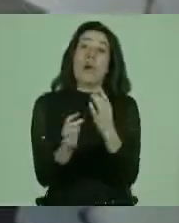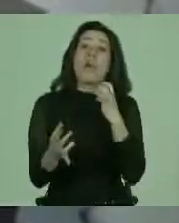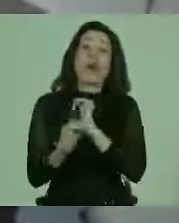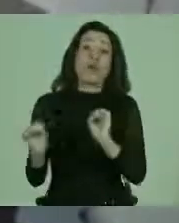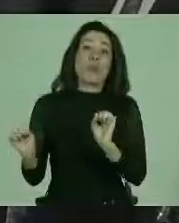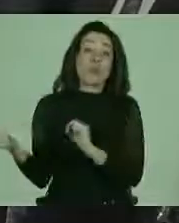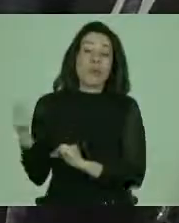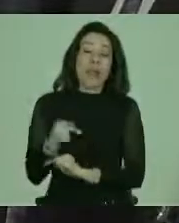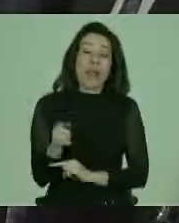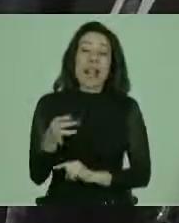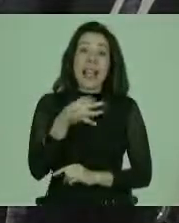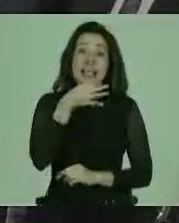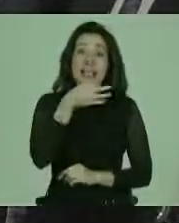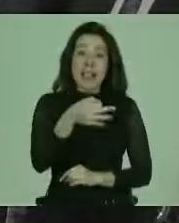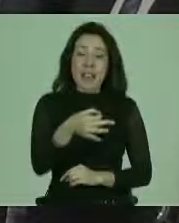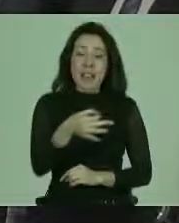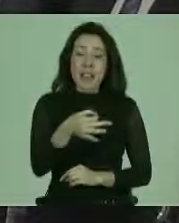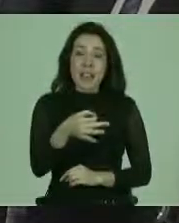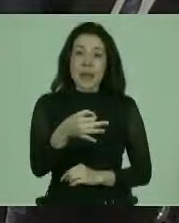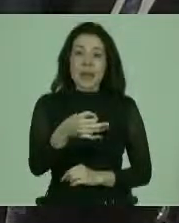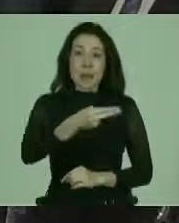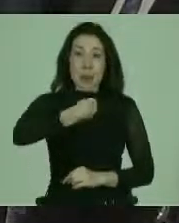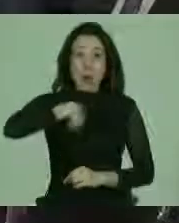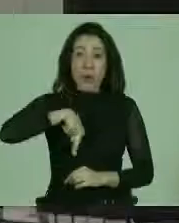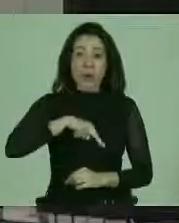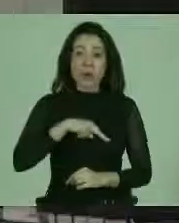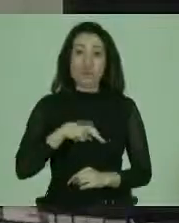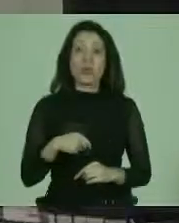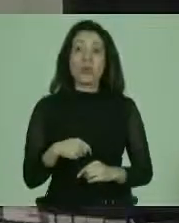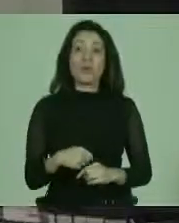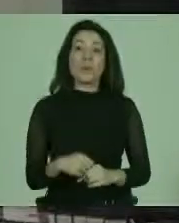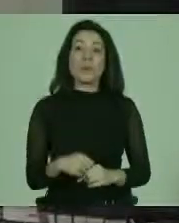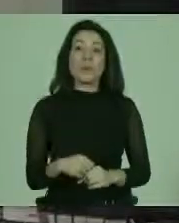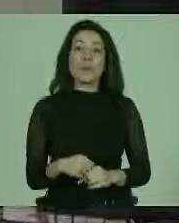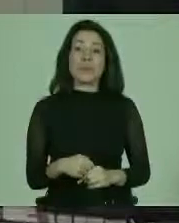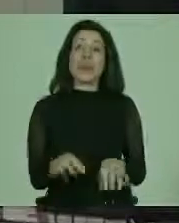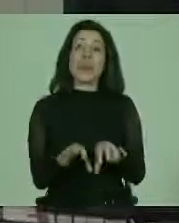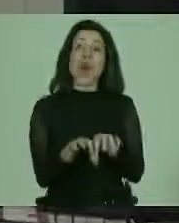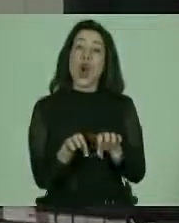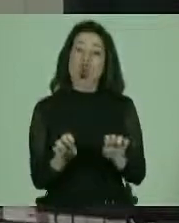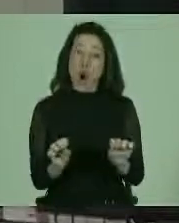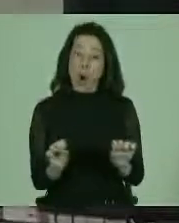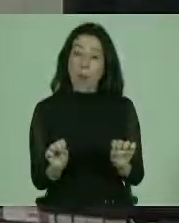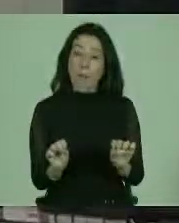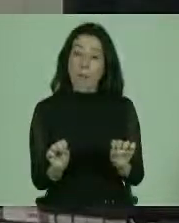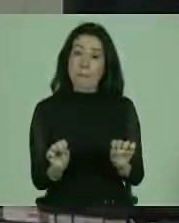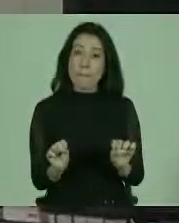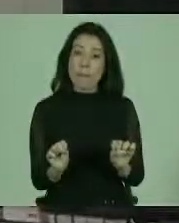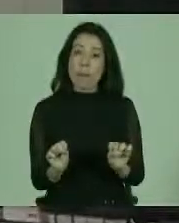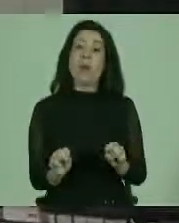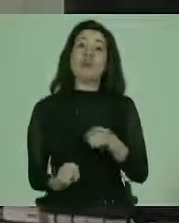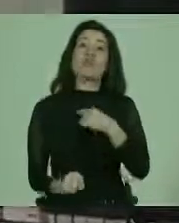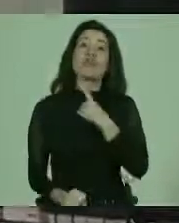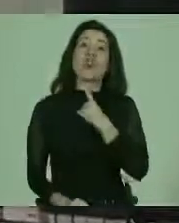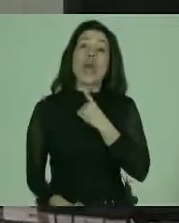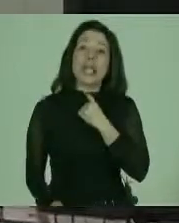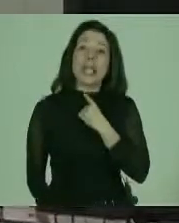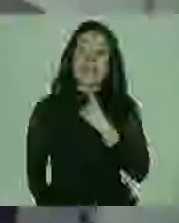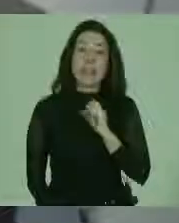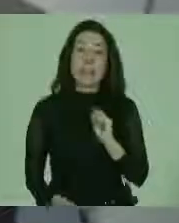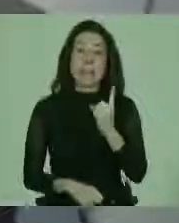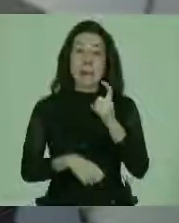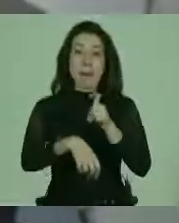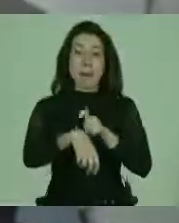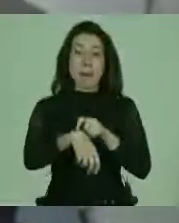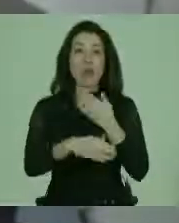y que se manifestara y que manifestáramos no cierto nuestro compromiso nuestro interés que desde el